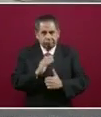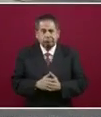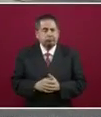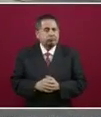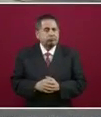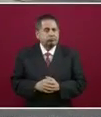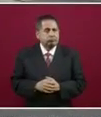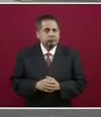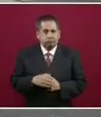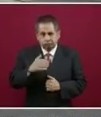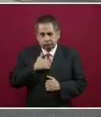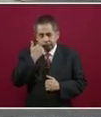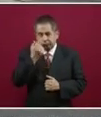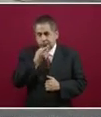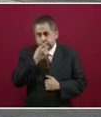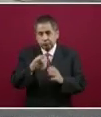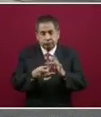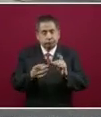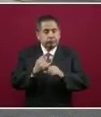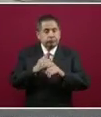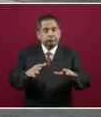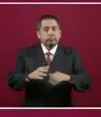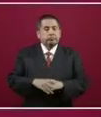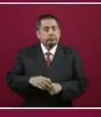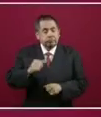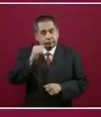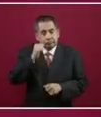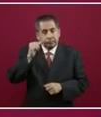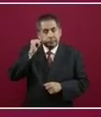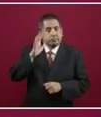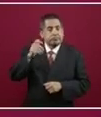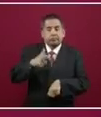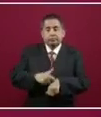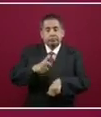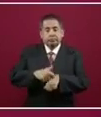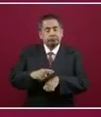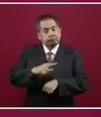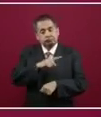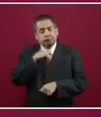Quiero informarles que ayer se vencía el plazo